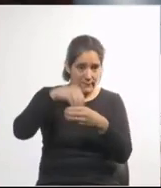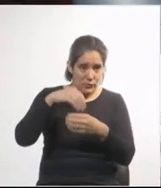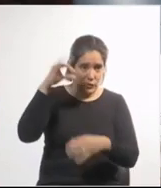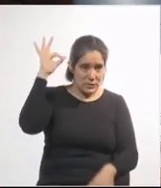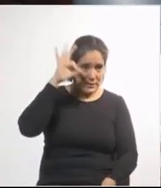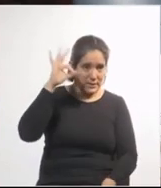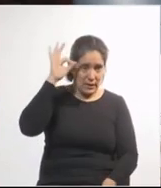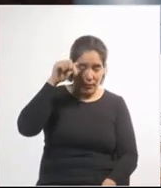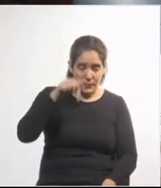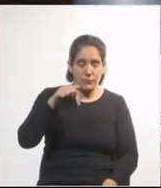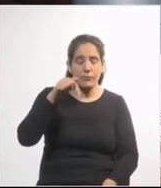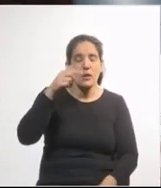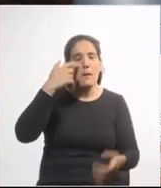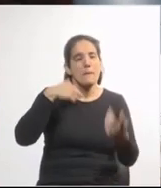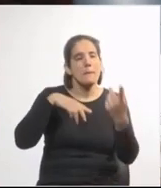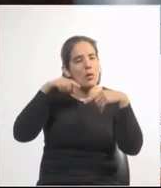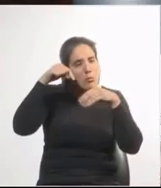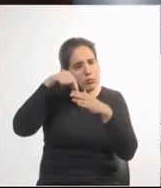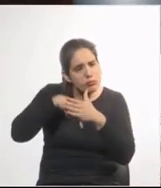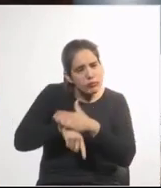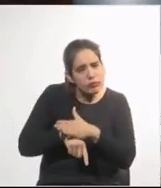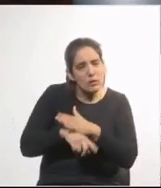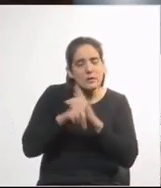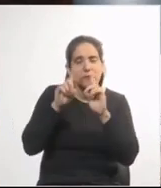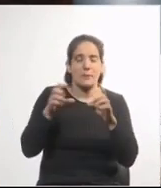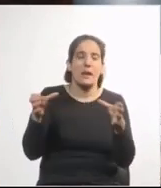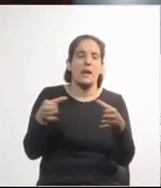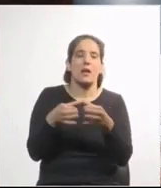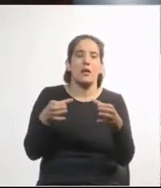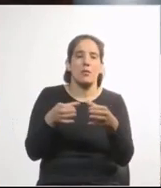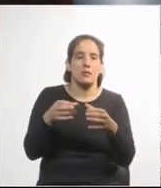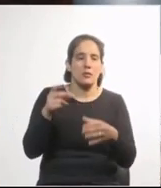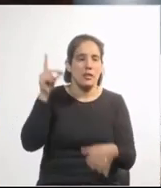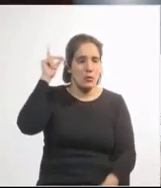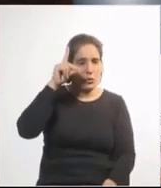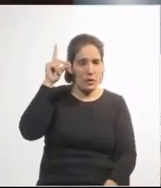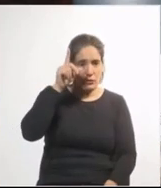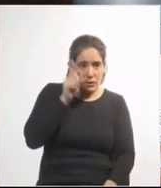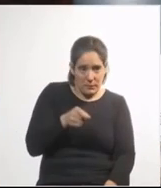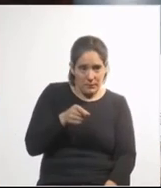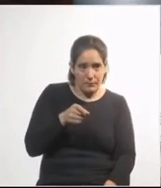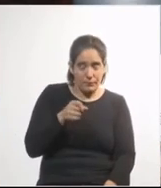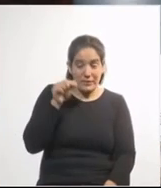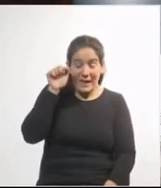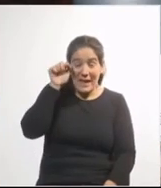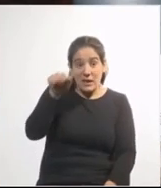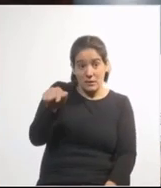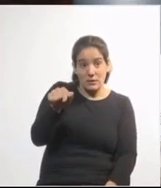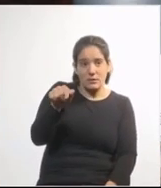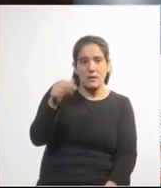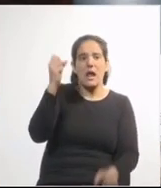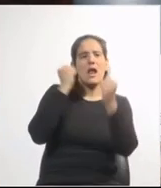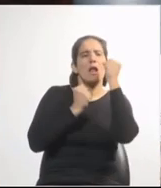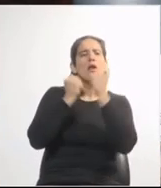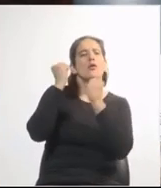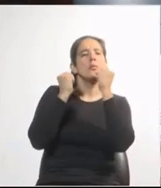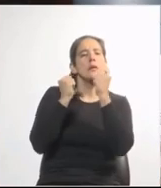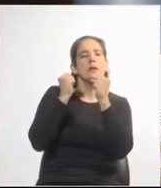Senado, pero más profundamente en la comisión de la Cámara de Diputados. Y allí la